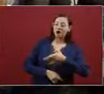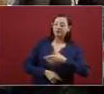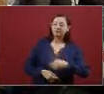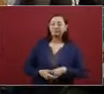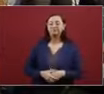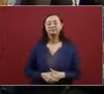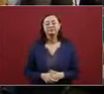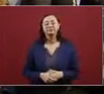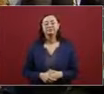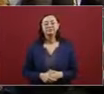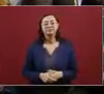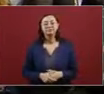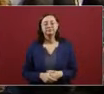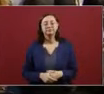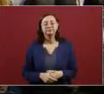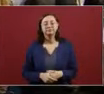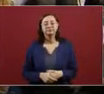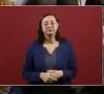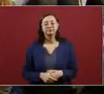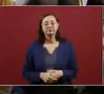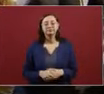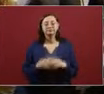Aprovecho también